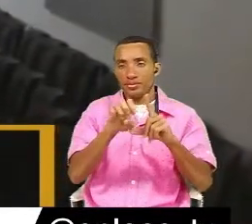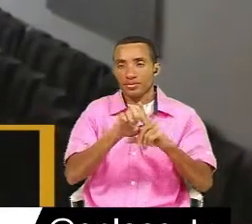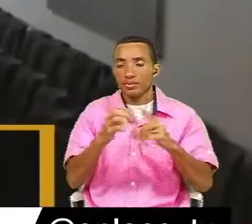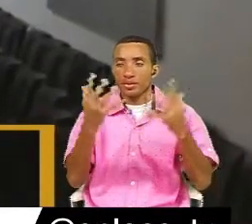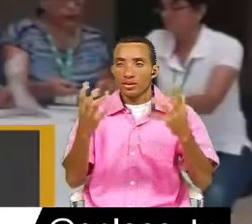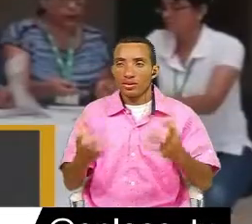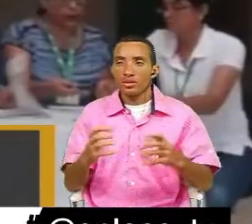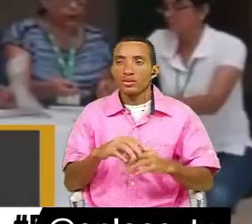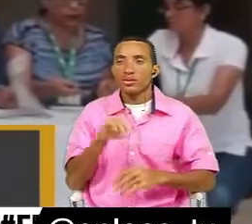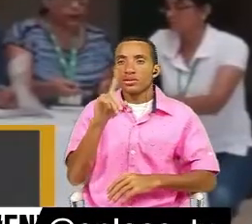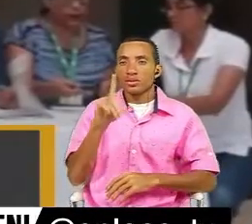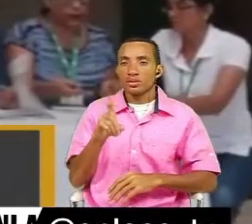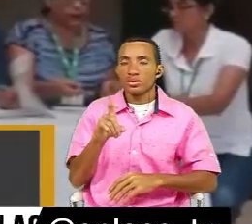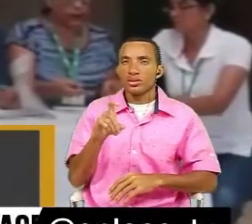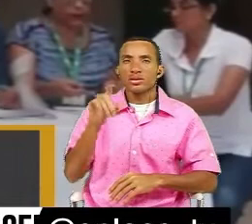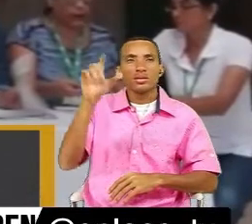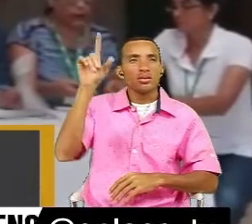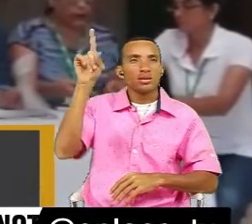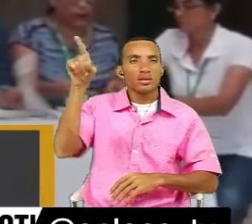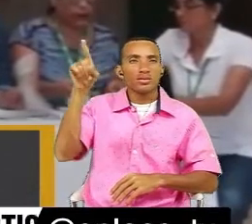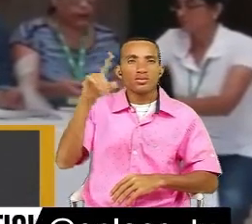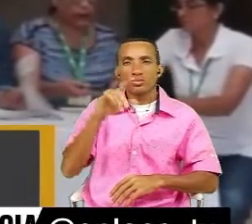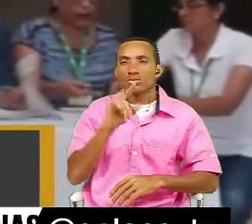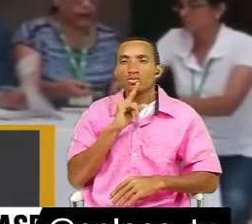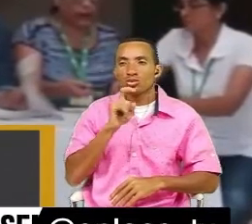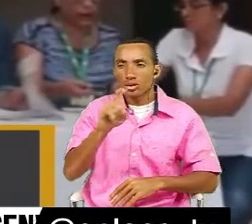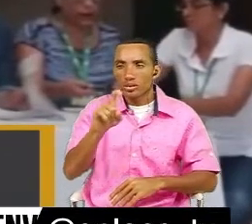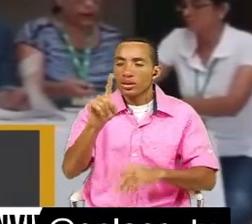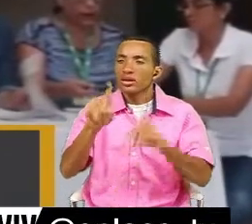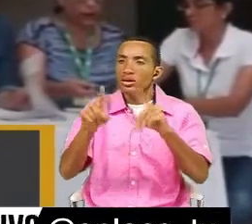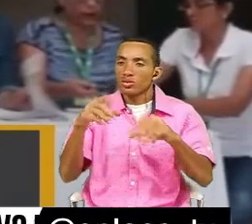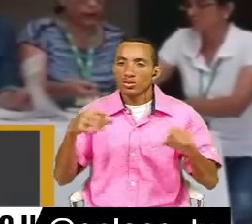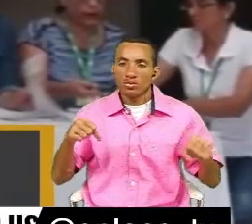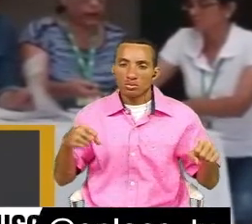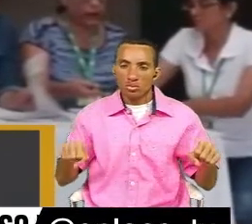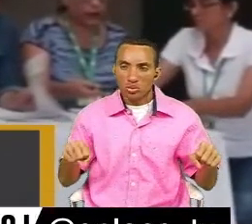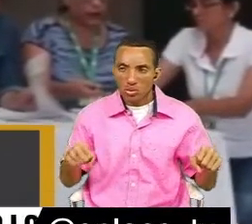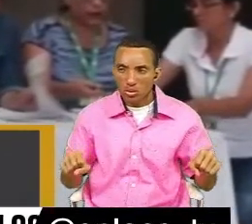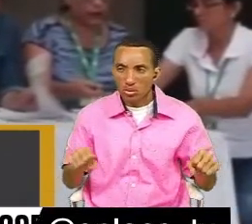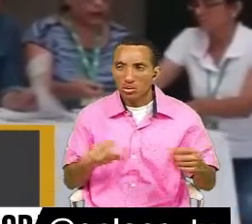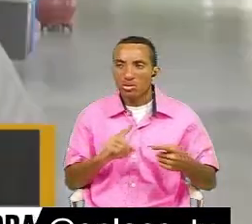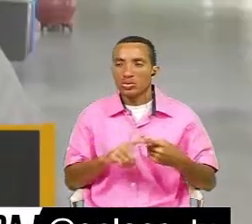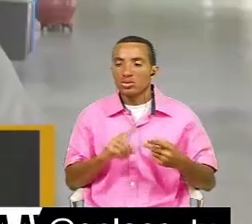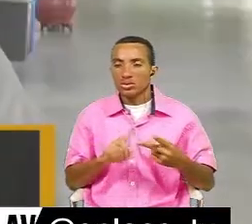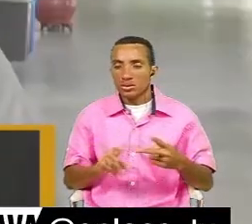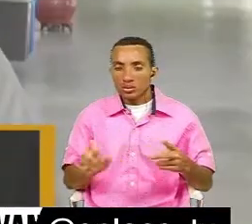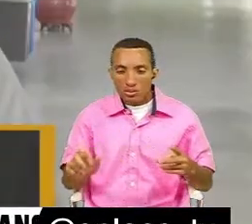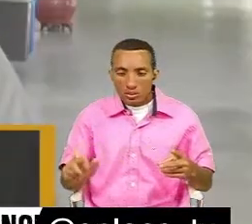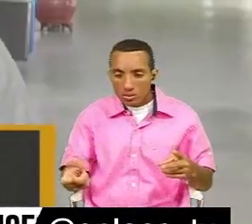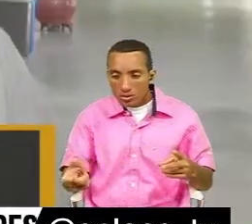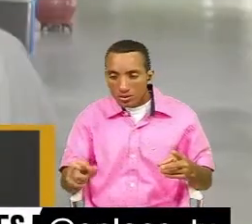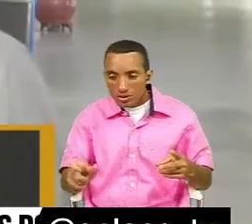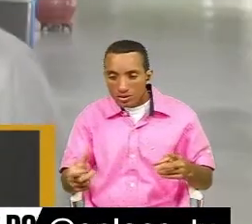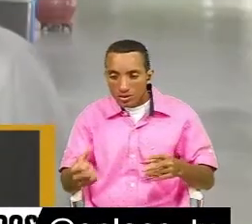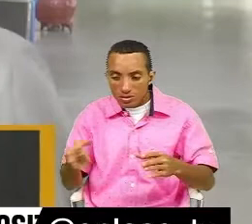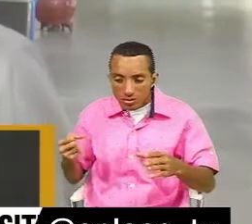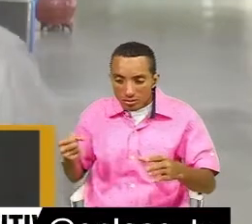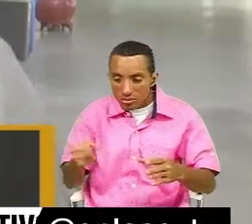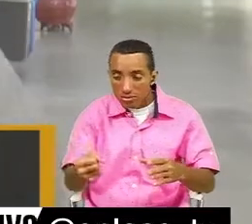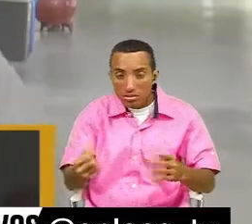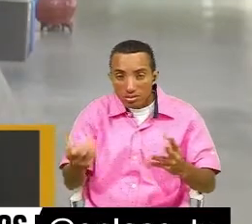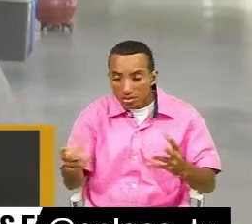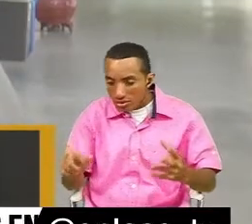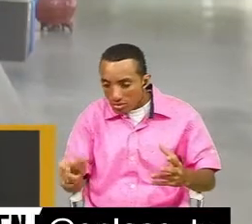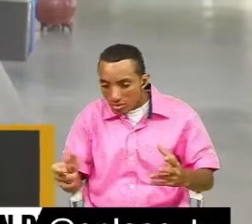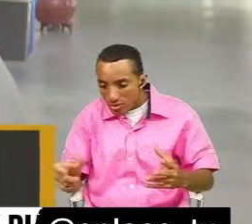ahorita desde la sede de Bucaramanga hay algunas motos, cajas fuertes y algunos instrumentos agrícolas que si lo llegan a